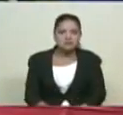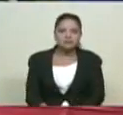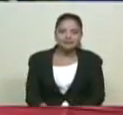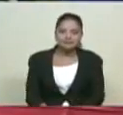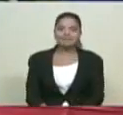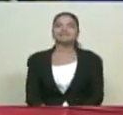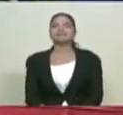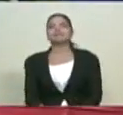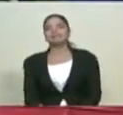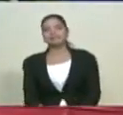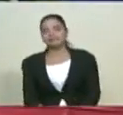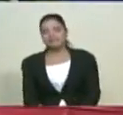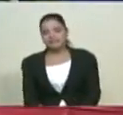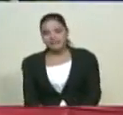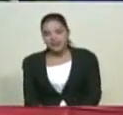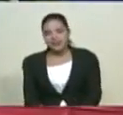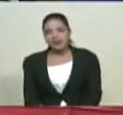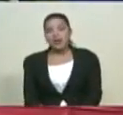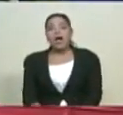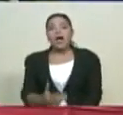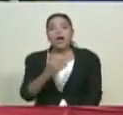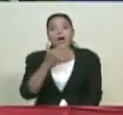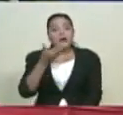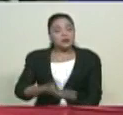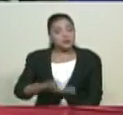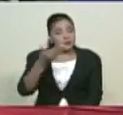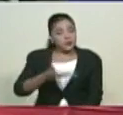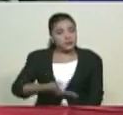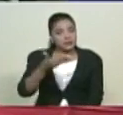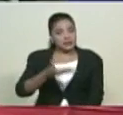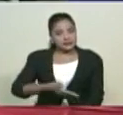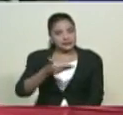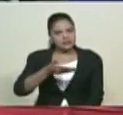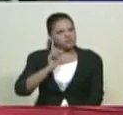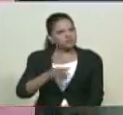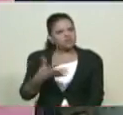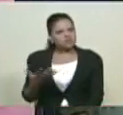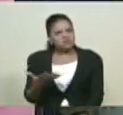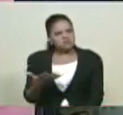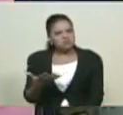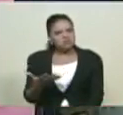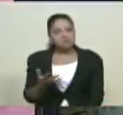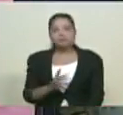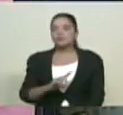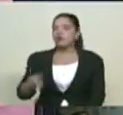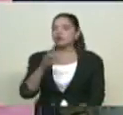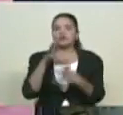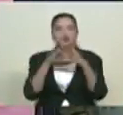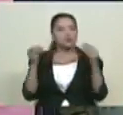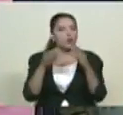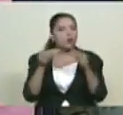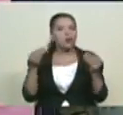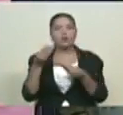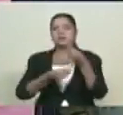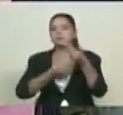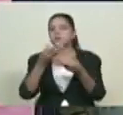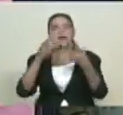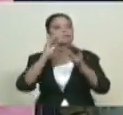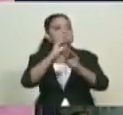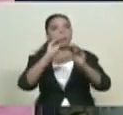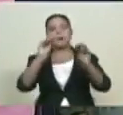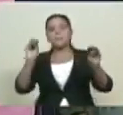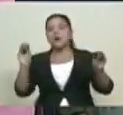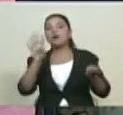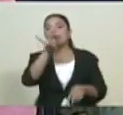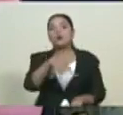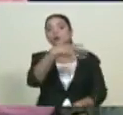fíjese, un elemento que es muy importante tiene que ver con todos los señalamientos que se hacían respecto al llamado cronograma